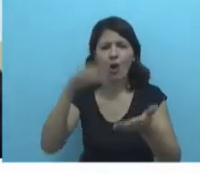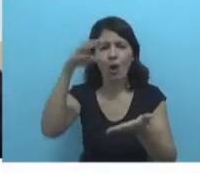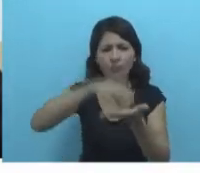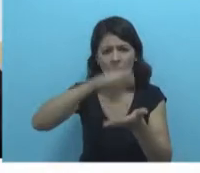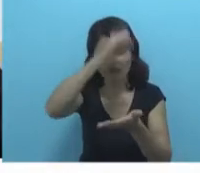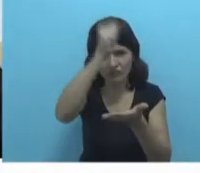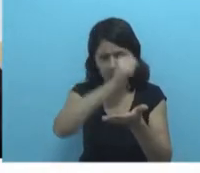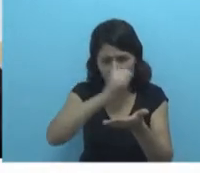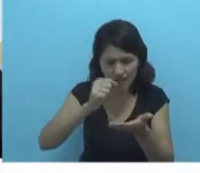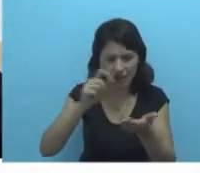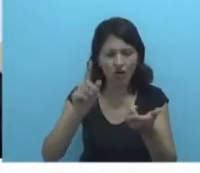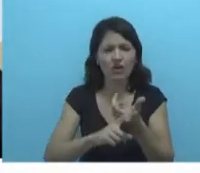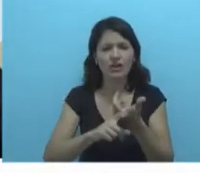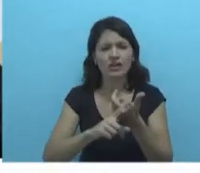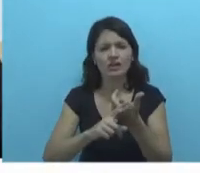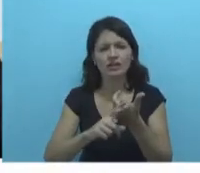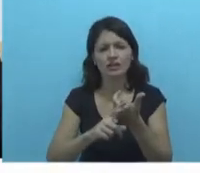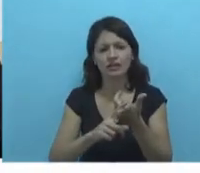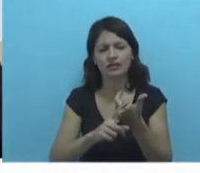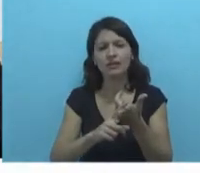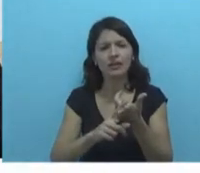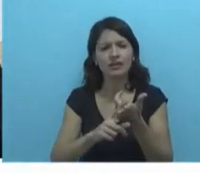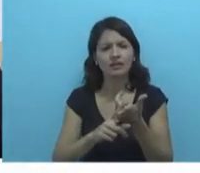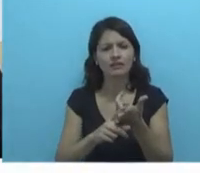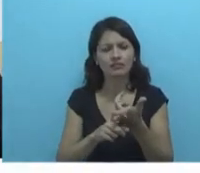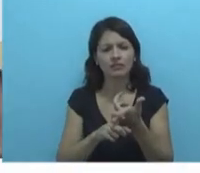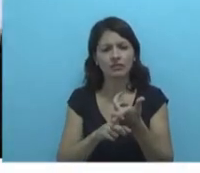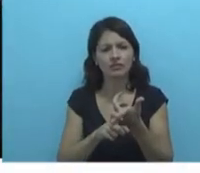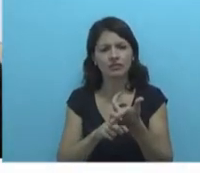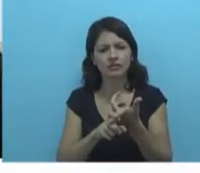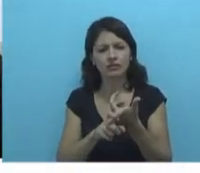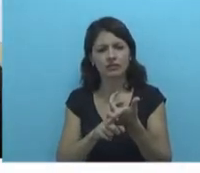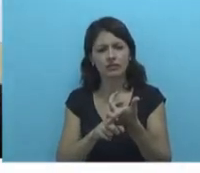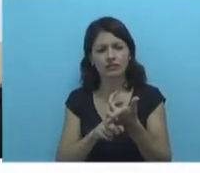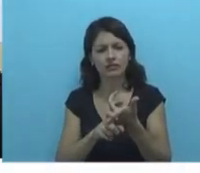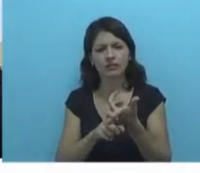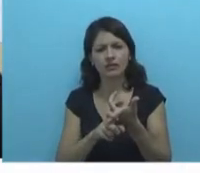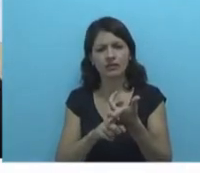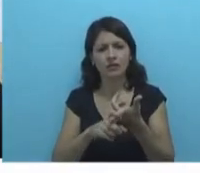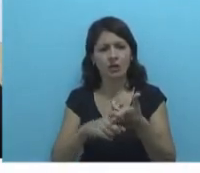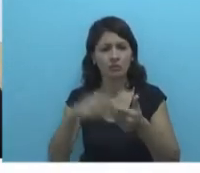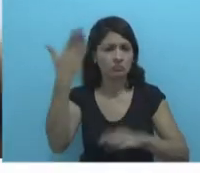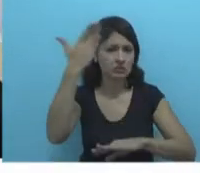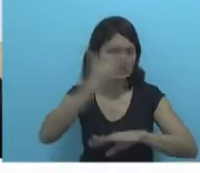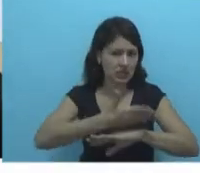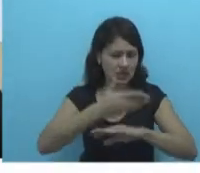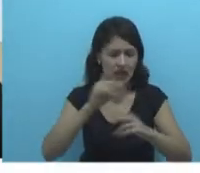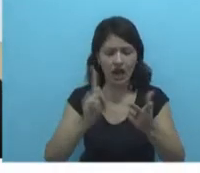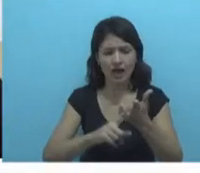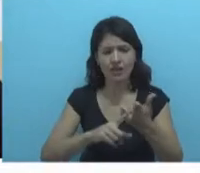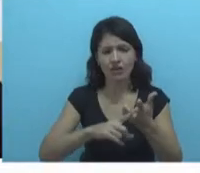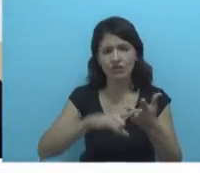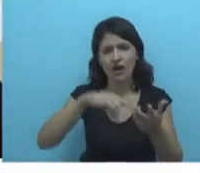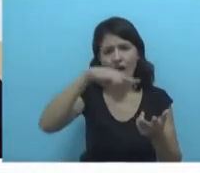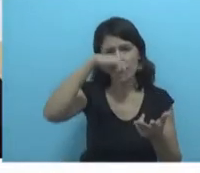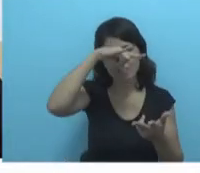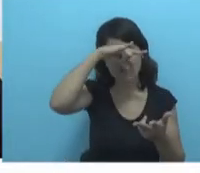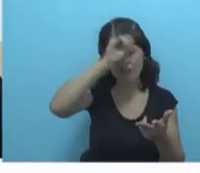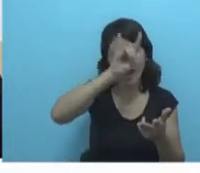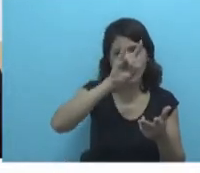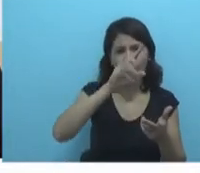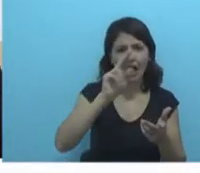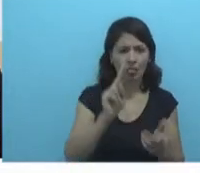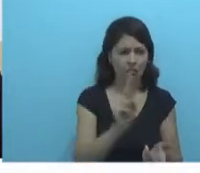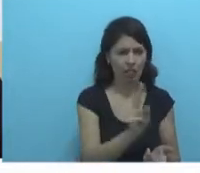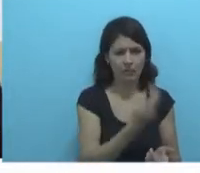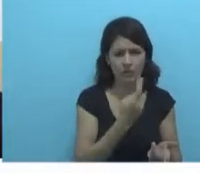empezamos a matar terneros, terneritos le diría, porque los metían de meses al feedlot y cuando llegaban a 280 kilos